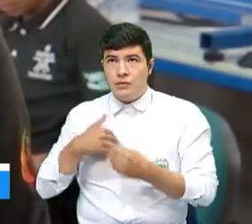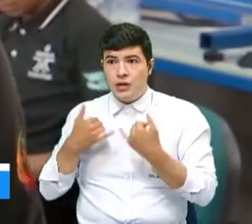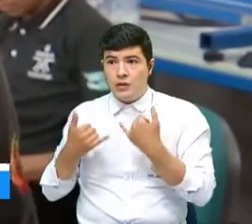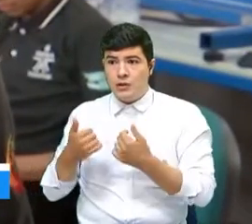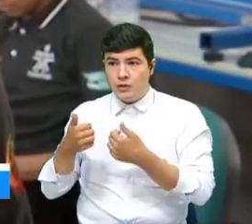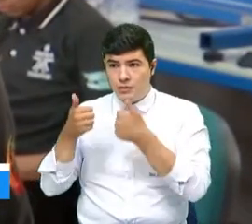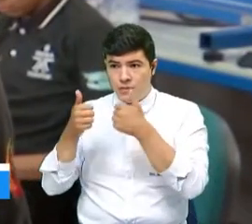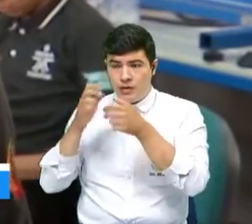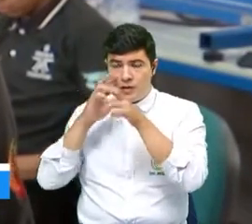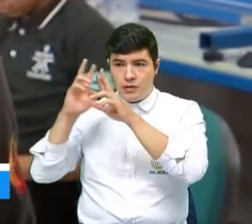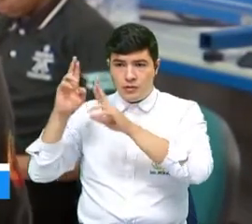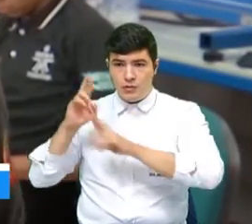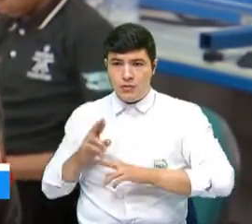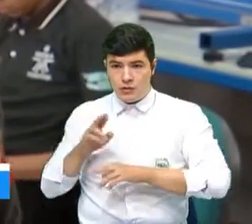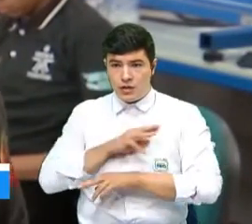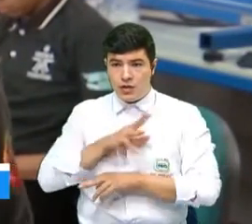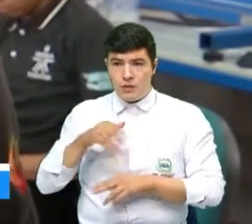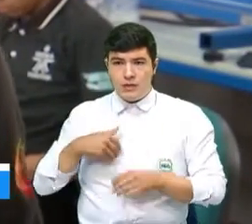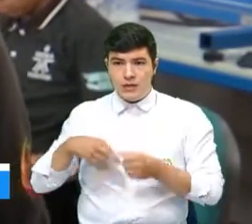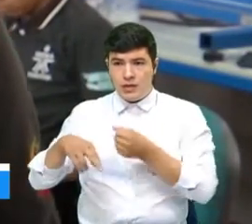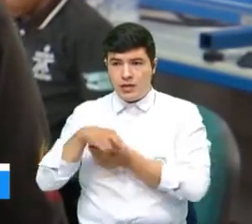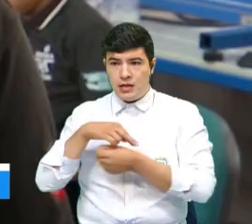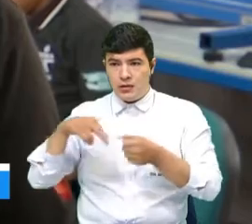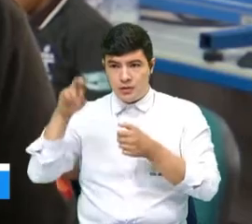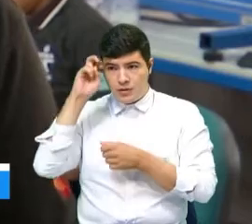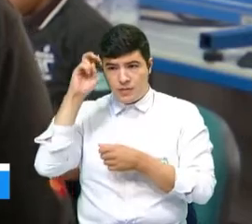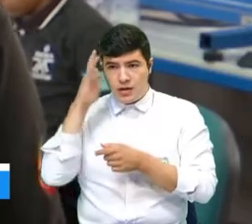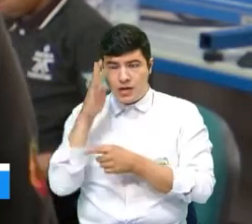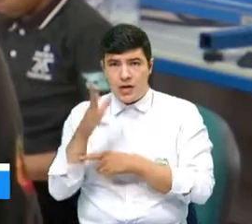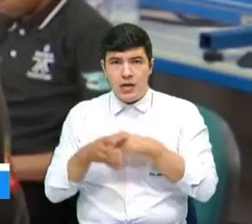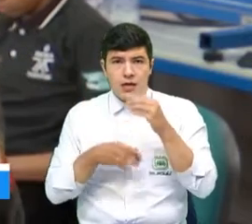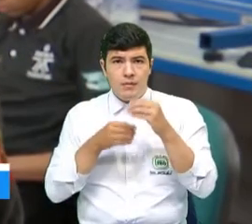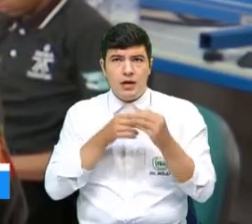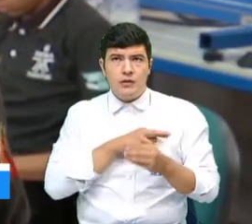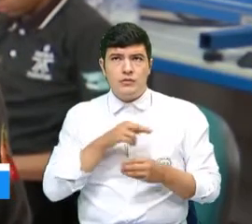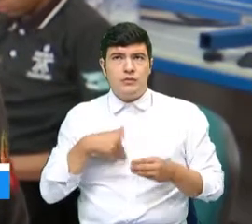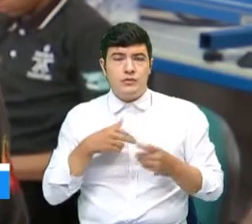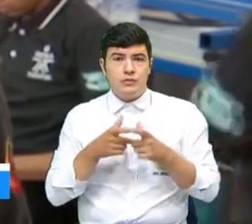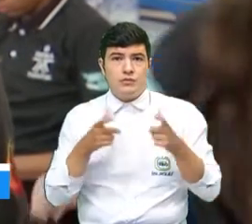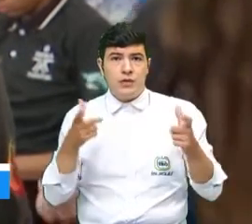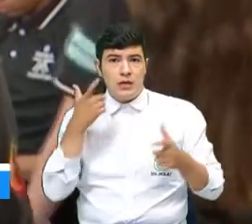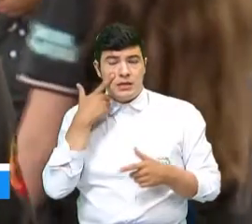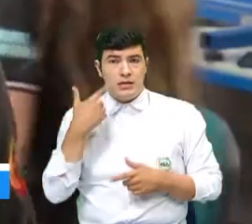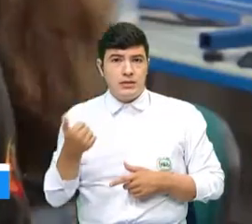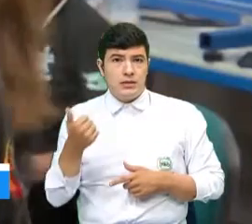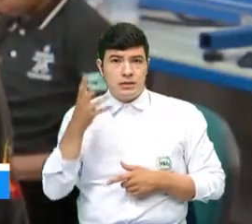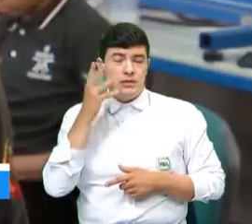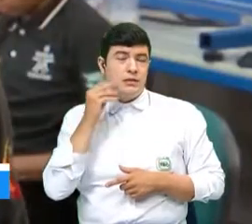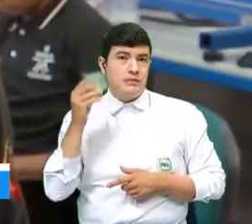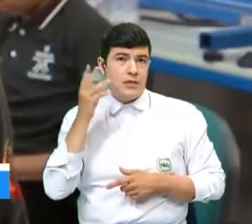buen reconocimiento a nuestra región norte de santander también nos traemos una gran experiencia